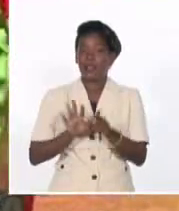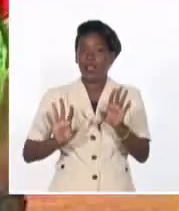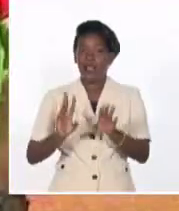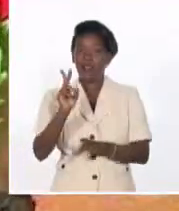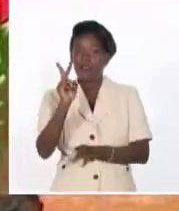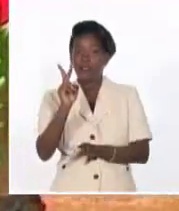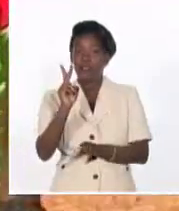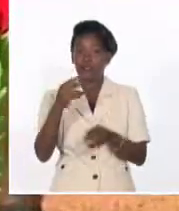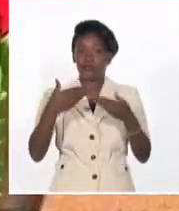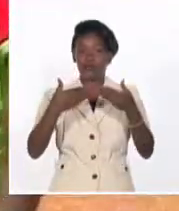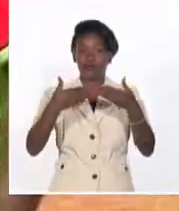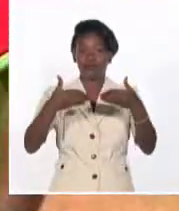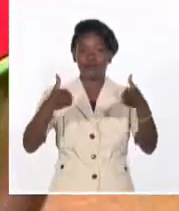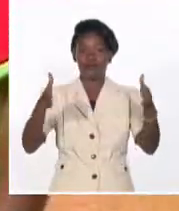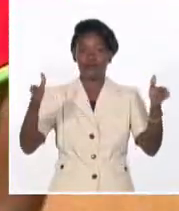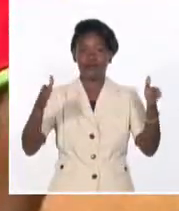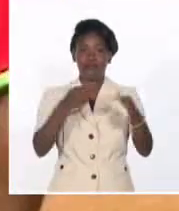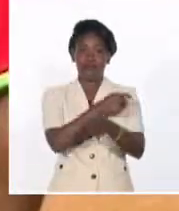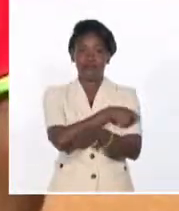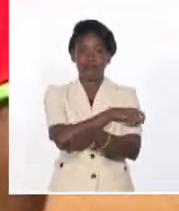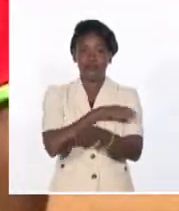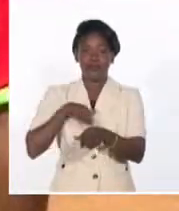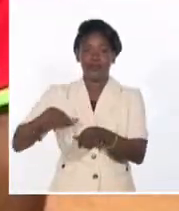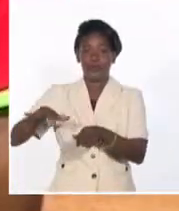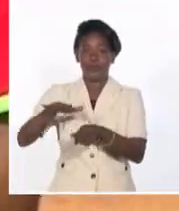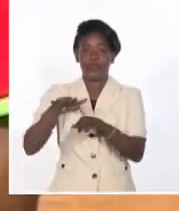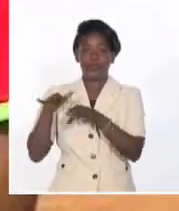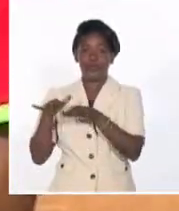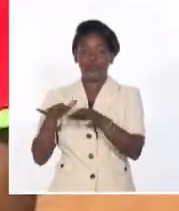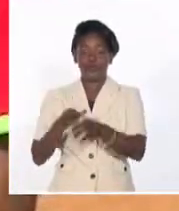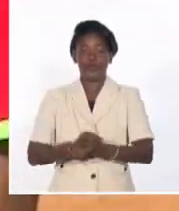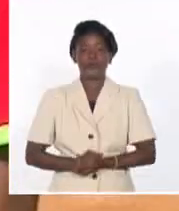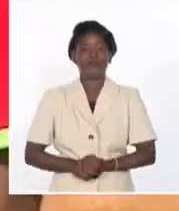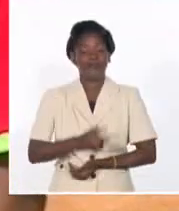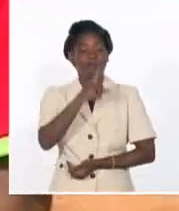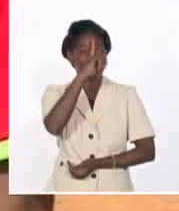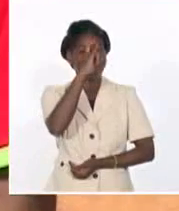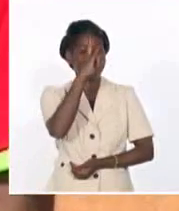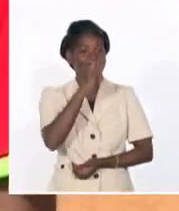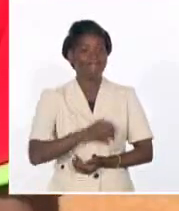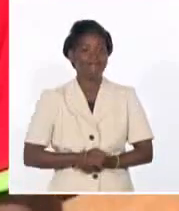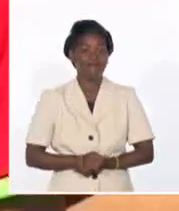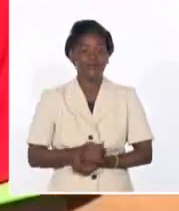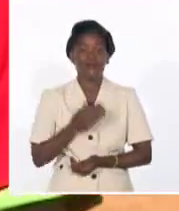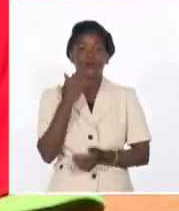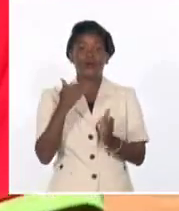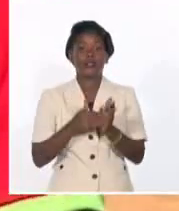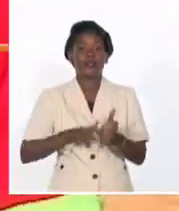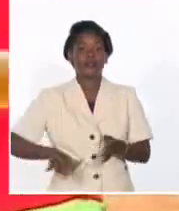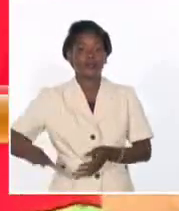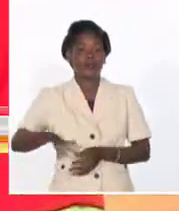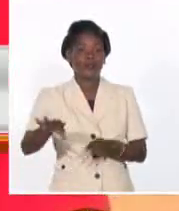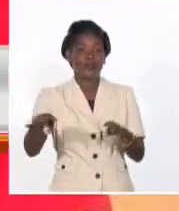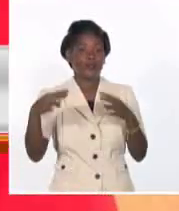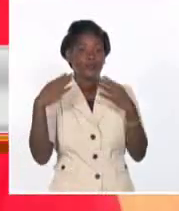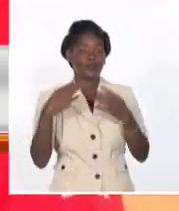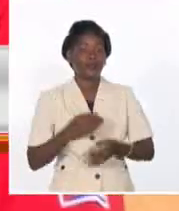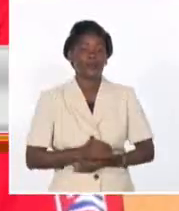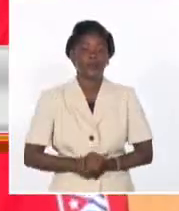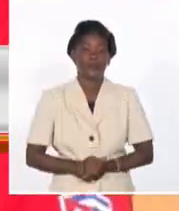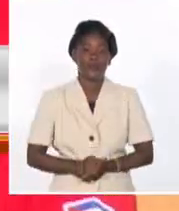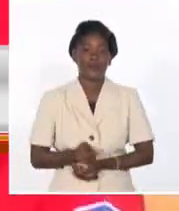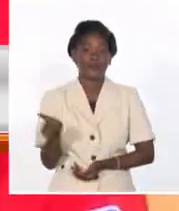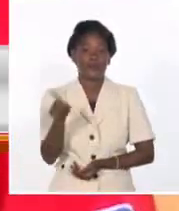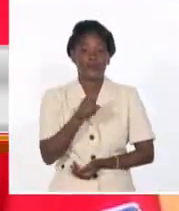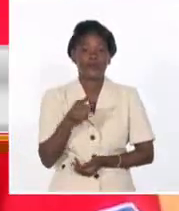Sí, Orlandito, reiterarle las buenas tardes a toda la afición de nuestro pueblo que están con tanto júbilo espera esta gran final